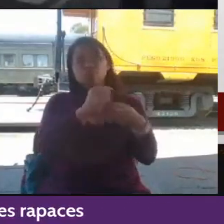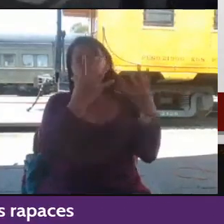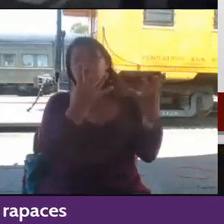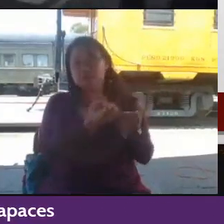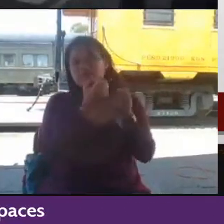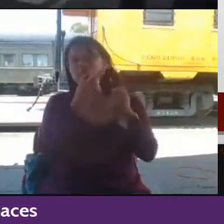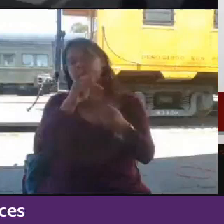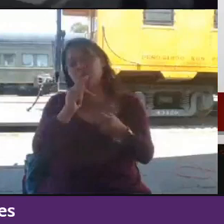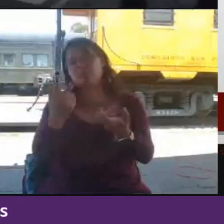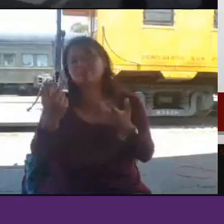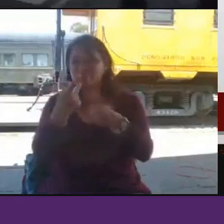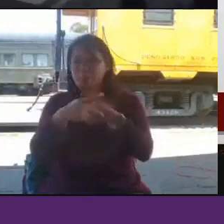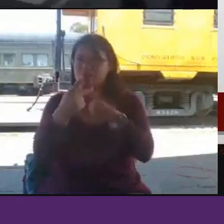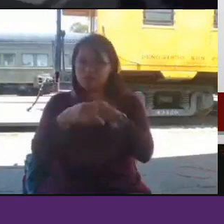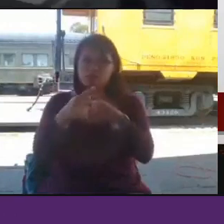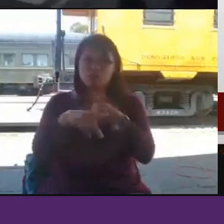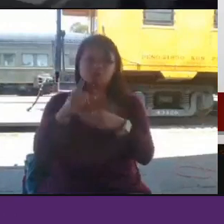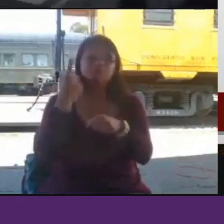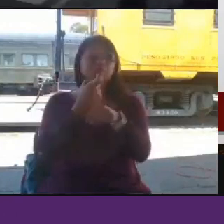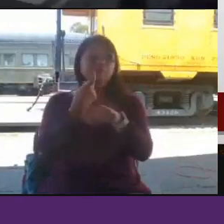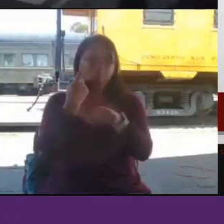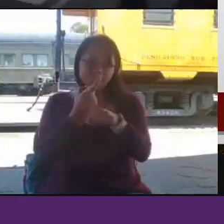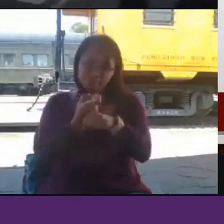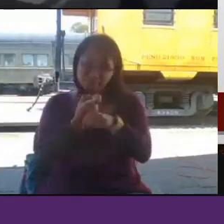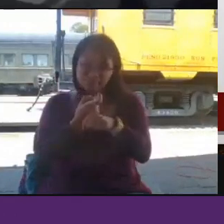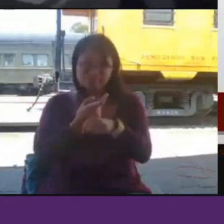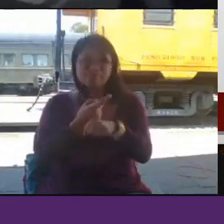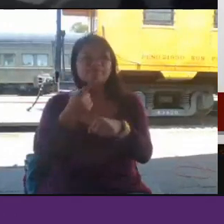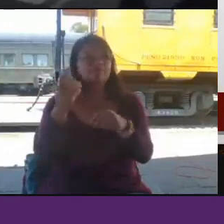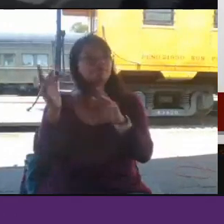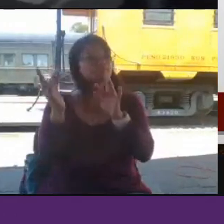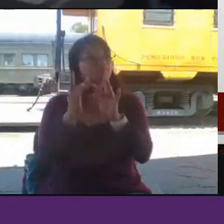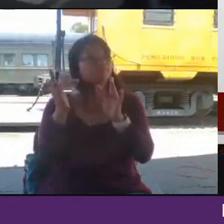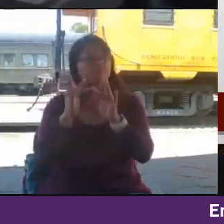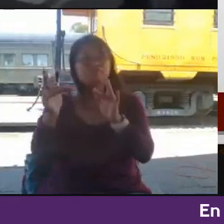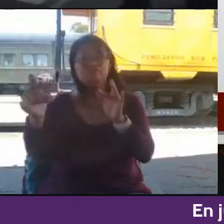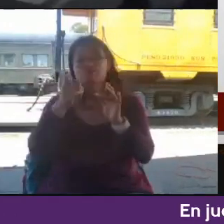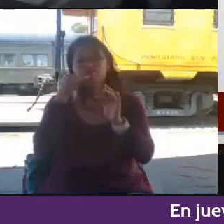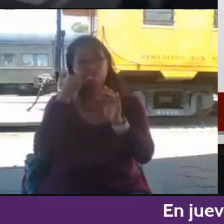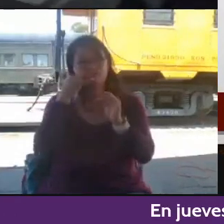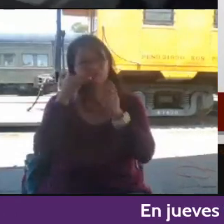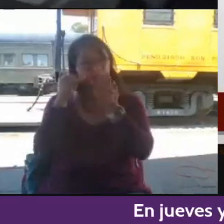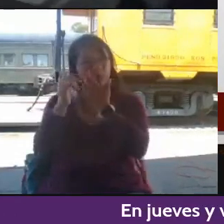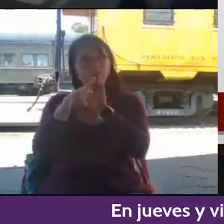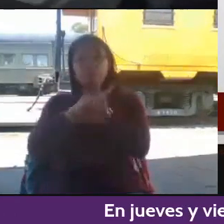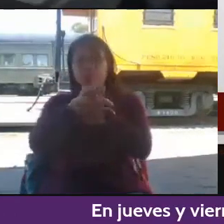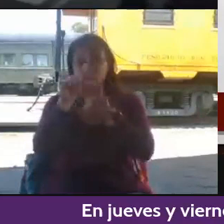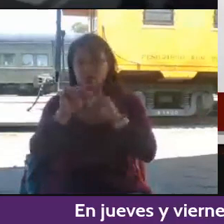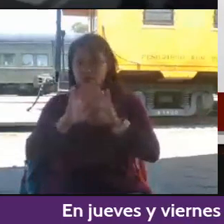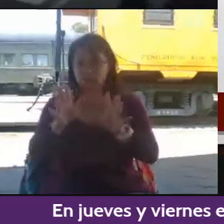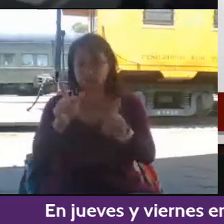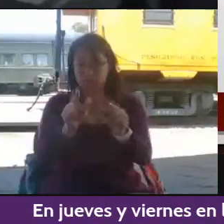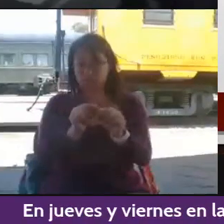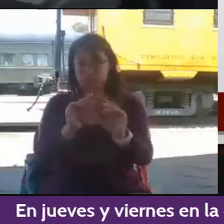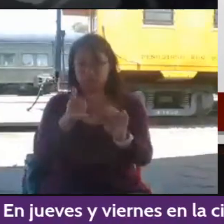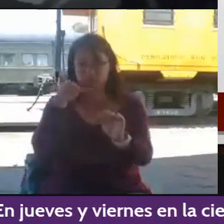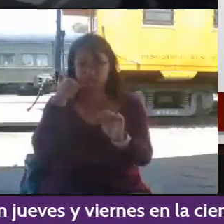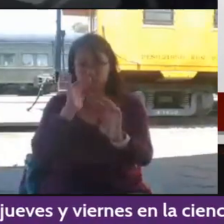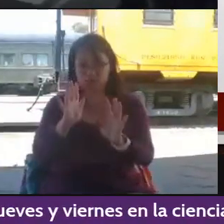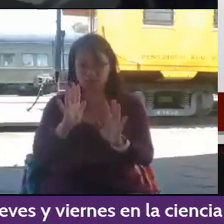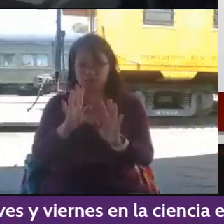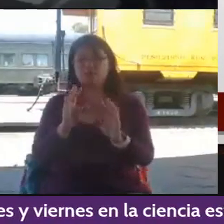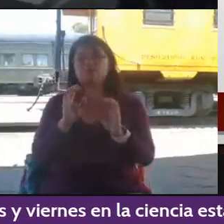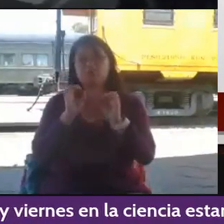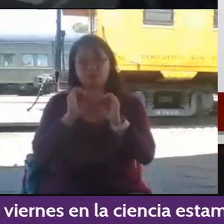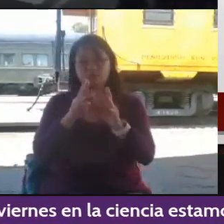cosas. Pero bueno, siempre lo primero que hay que hacer es a quién voy a contactar. Segundo, ya que contactas a alguien y te dice, no, pues sí, mira,